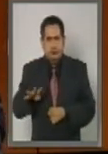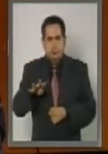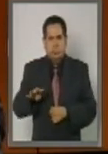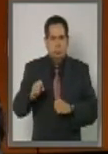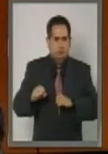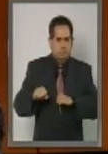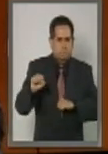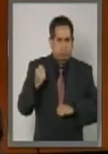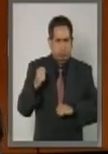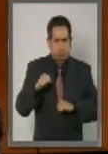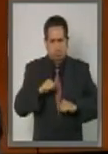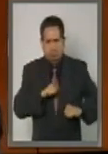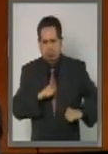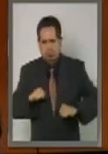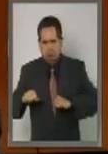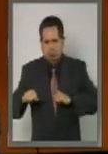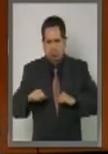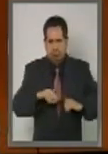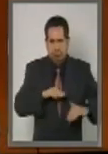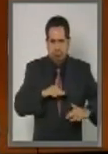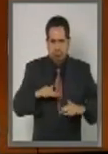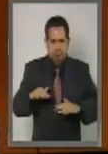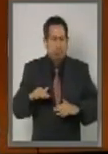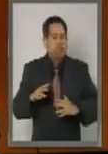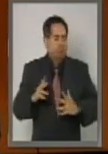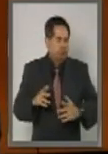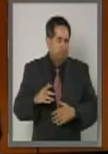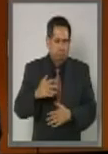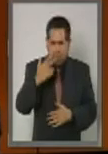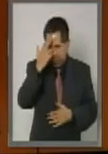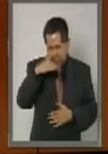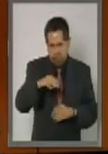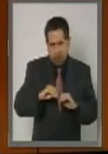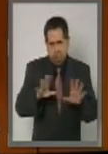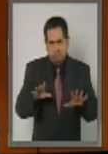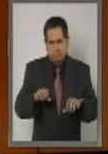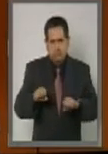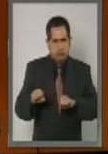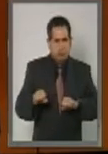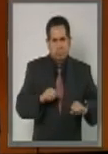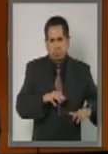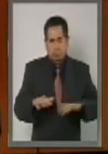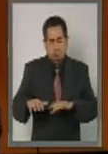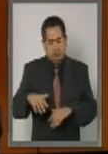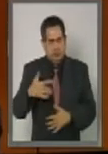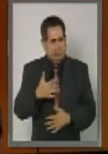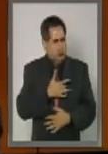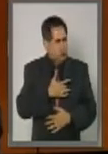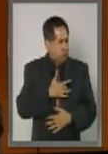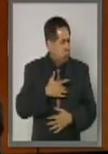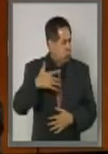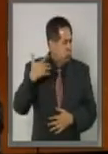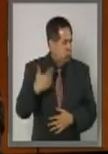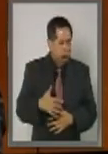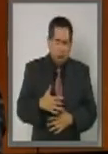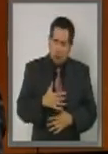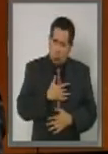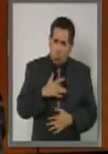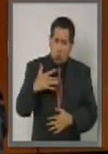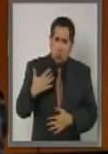de septiembre pasados. Sin duda, los sismos han representado un momento profundamente